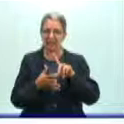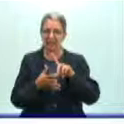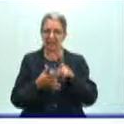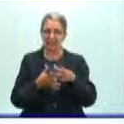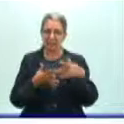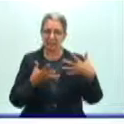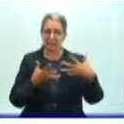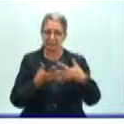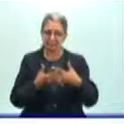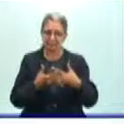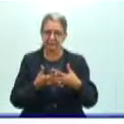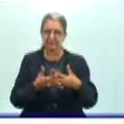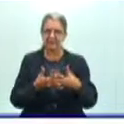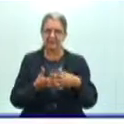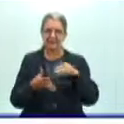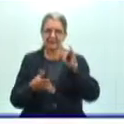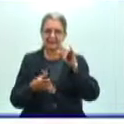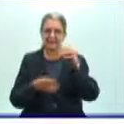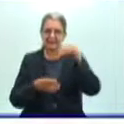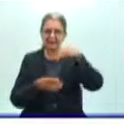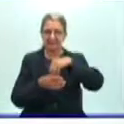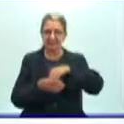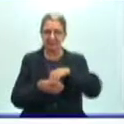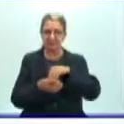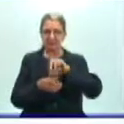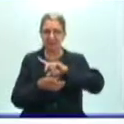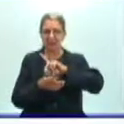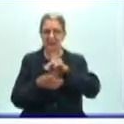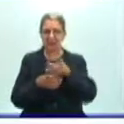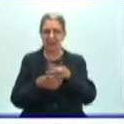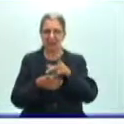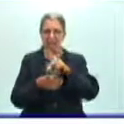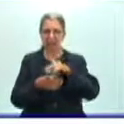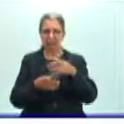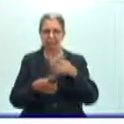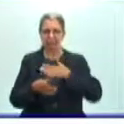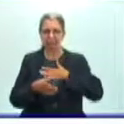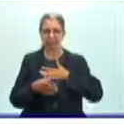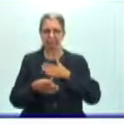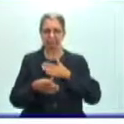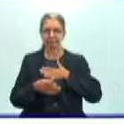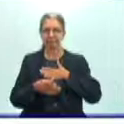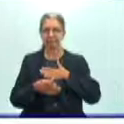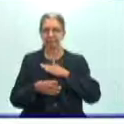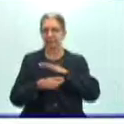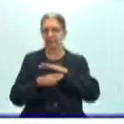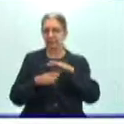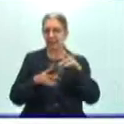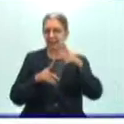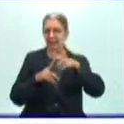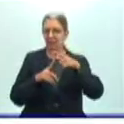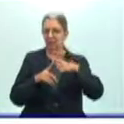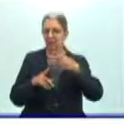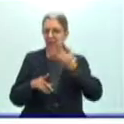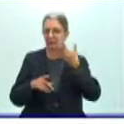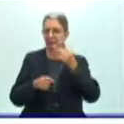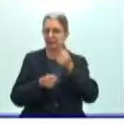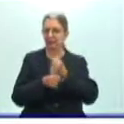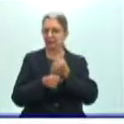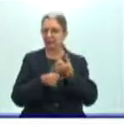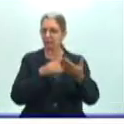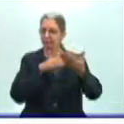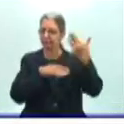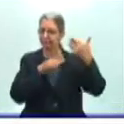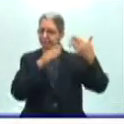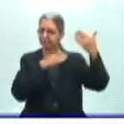entre el ángulo inscrito y su arco correspondiente. Teorema que ya hemos trabajado en varias